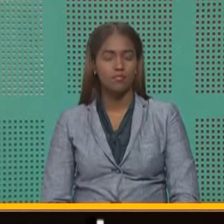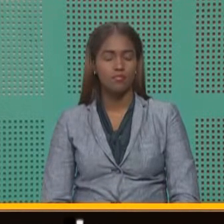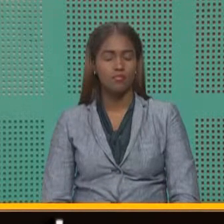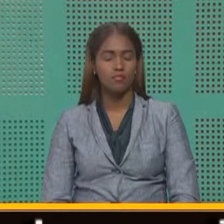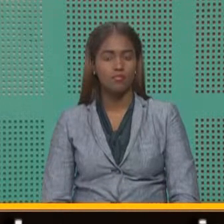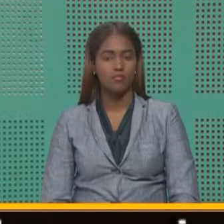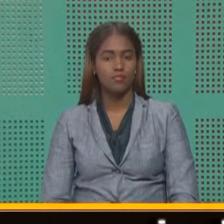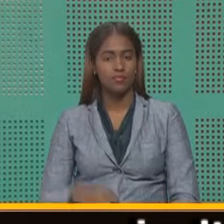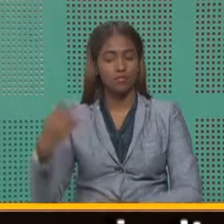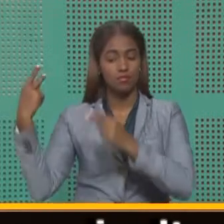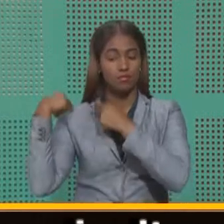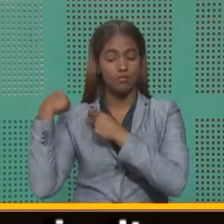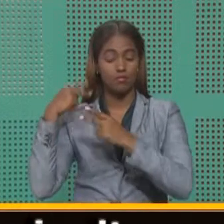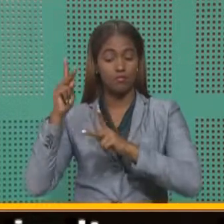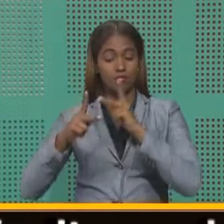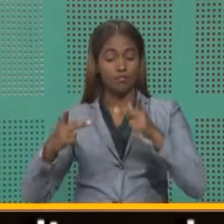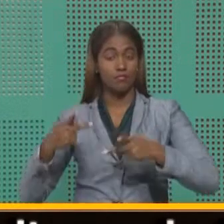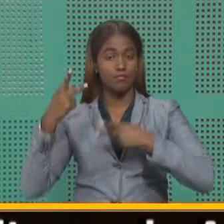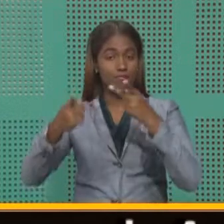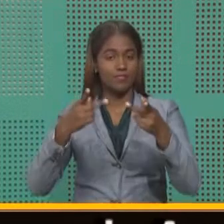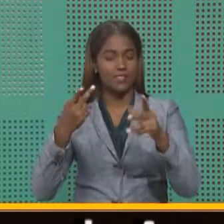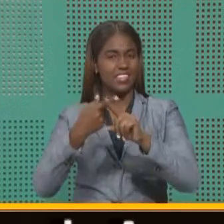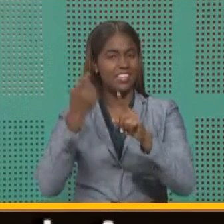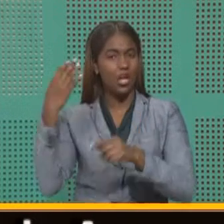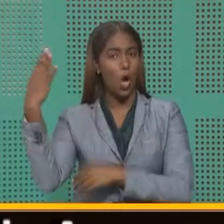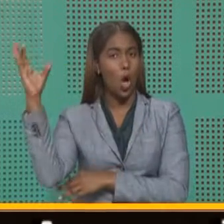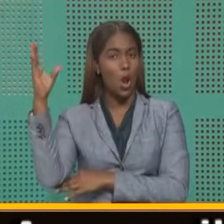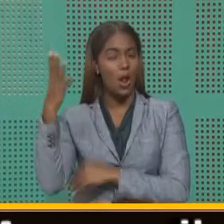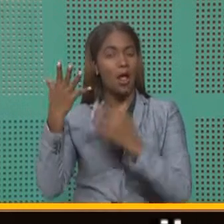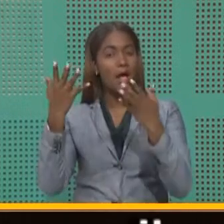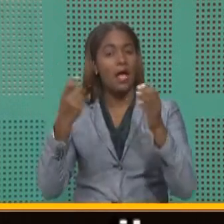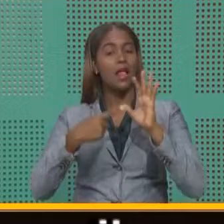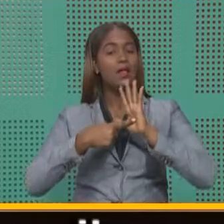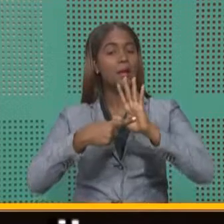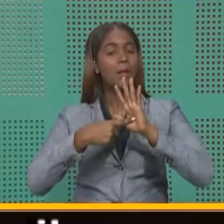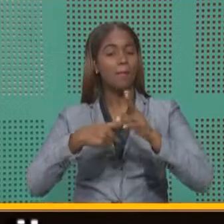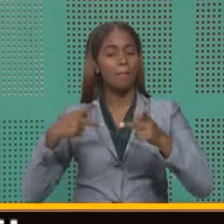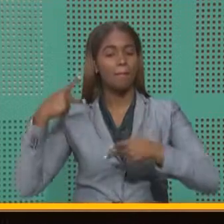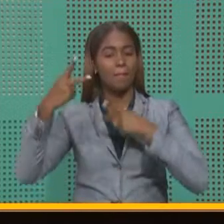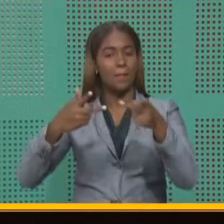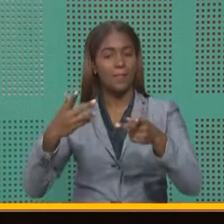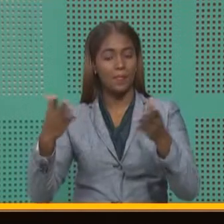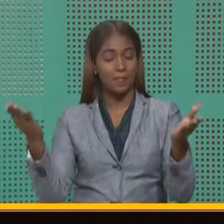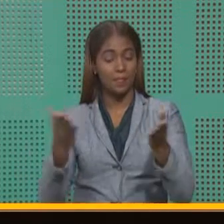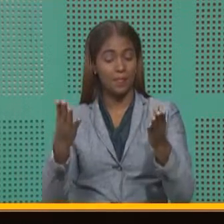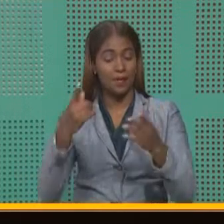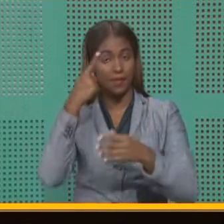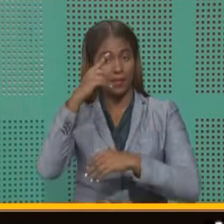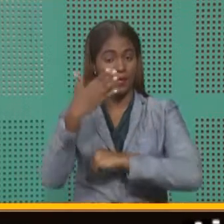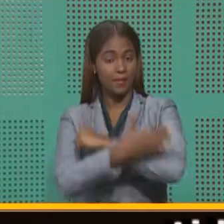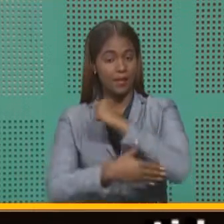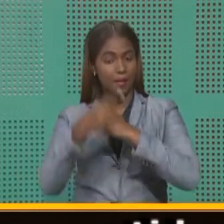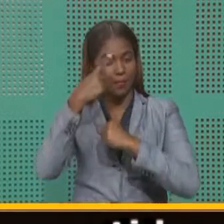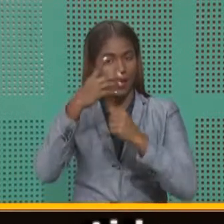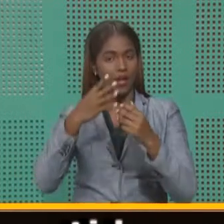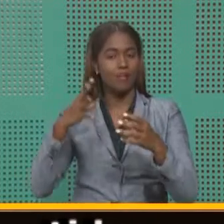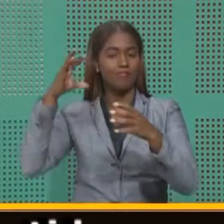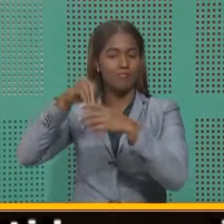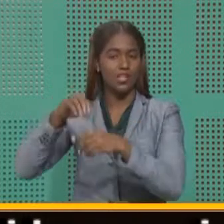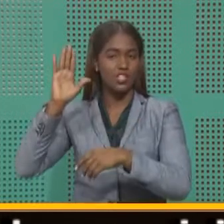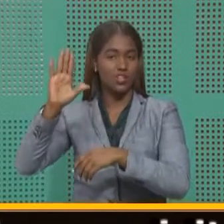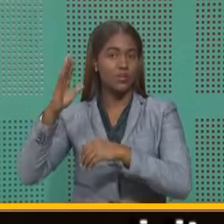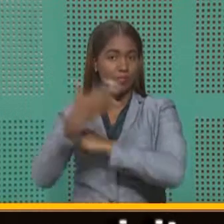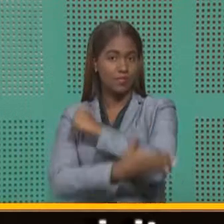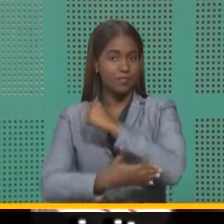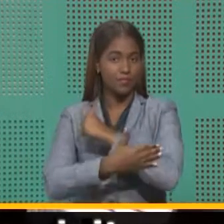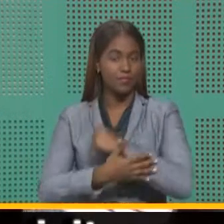autoridades turísticas de colombia desean tomar el modelo turístico del país para replicarlo en su país